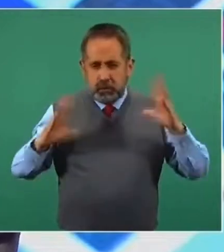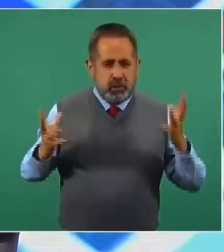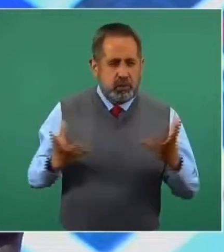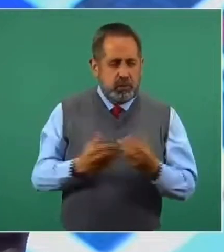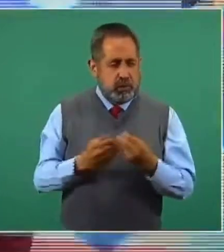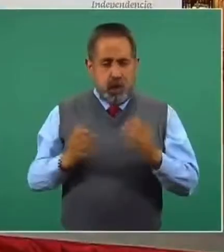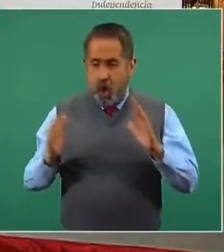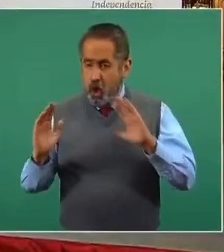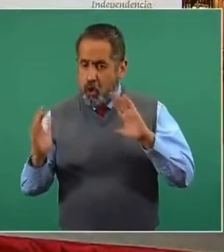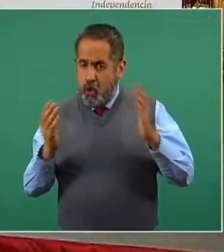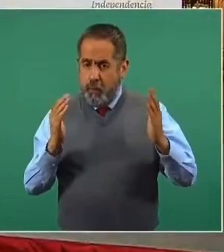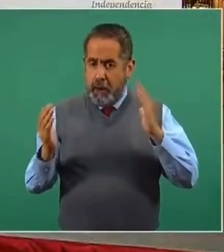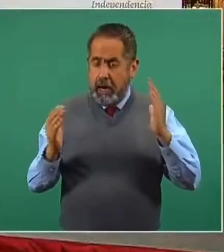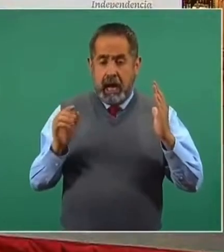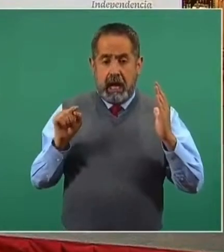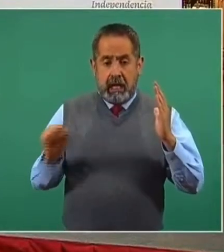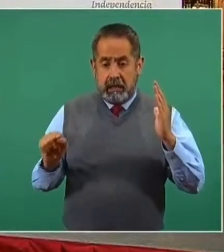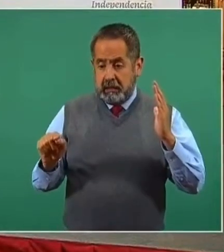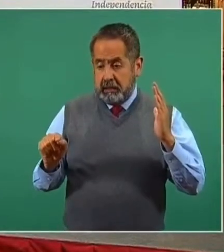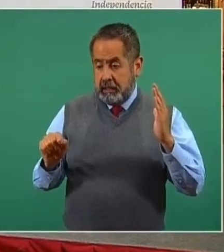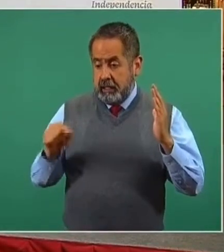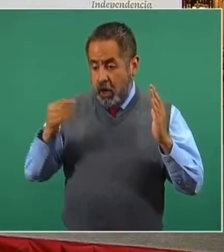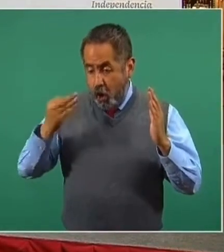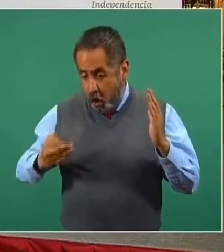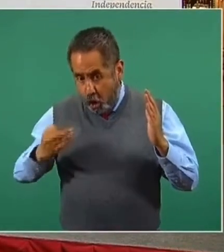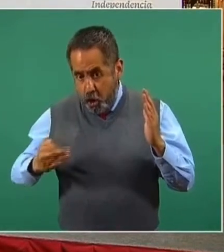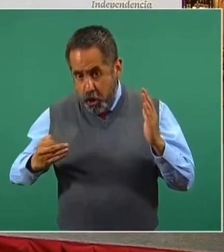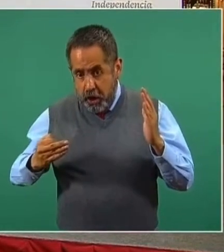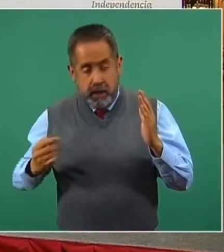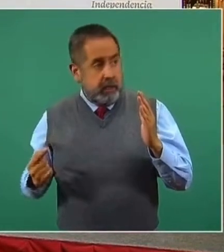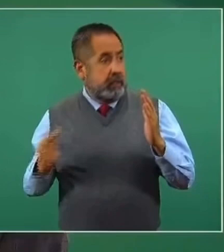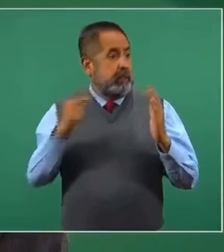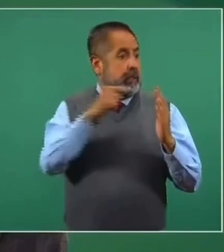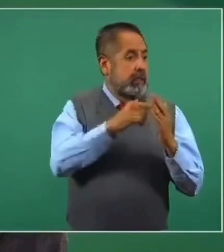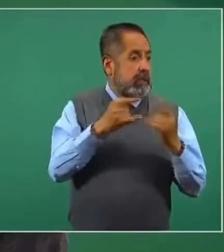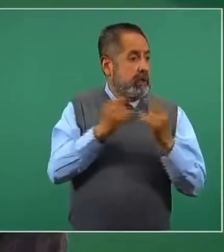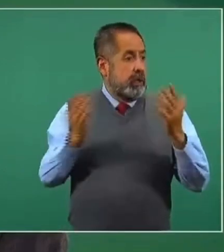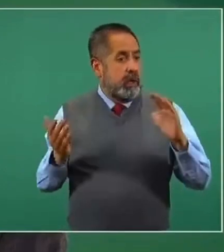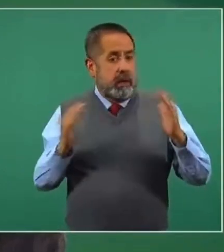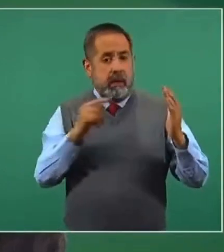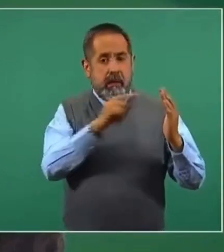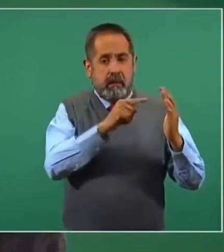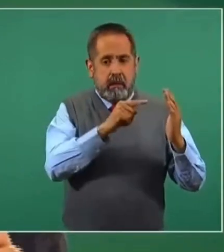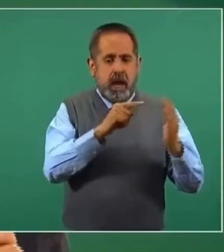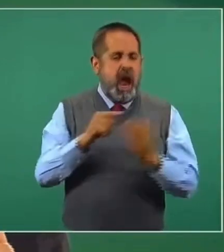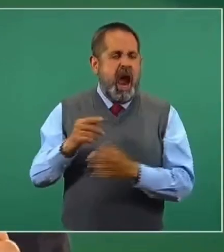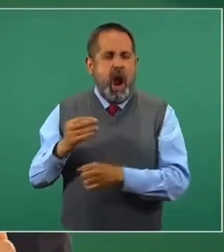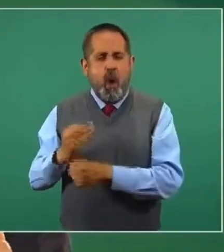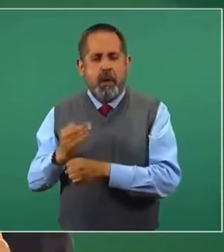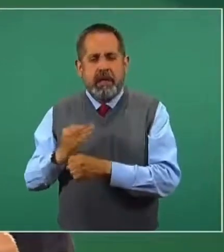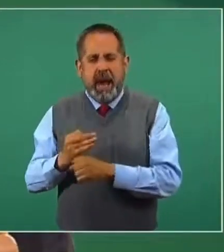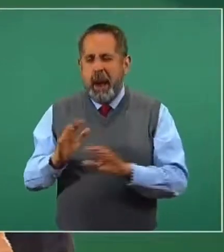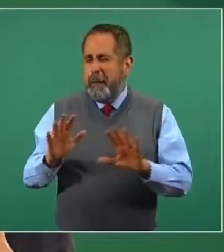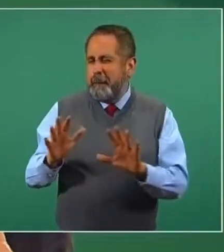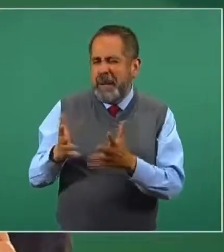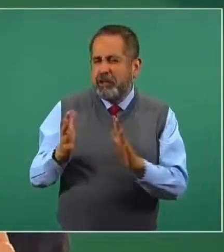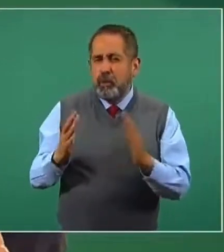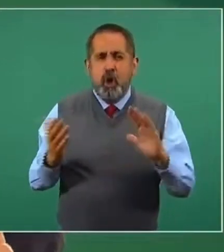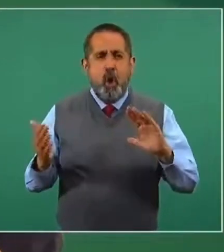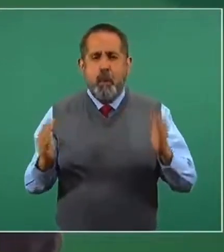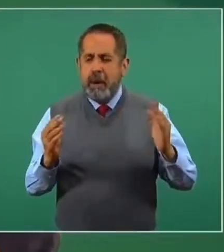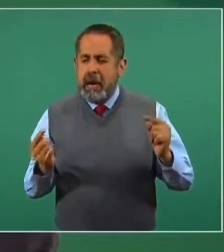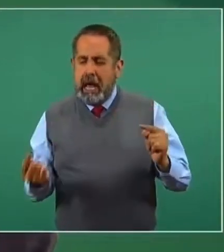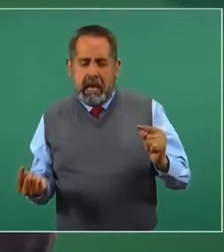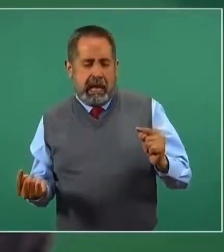la comparamos con la historia de esta epidemia, nos daríamos cuenta que estamos más o menos como estábamos